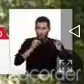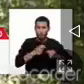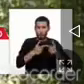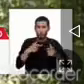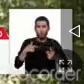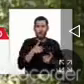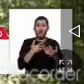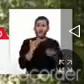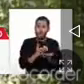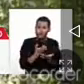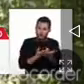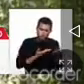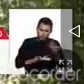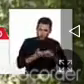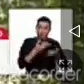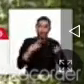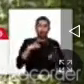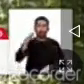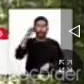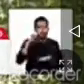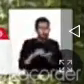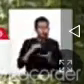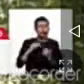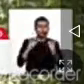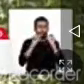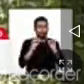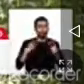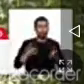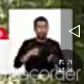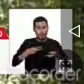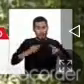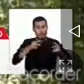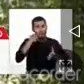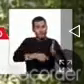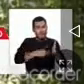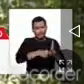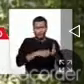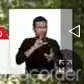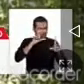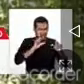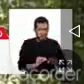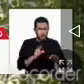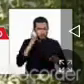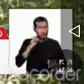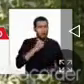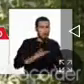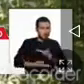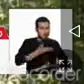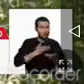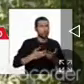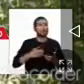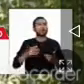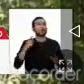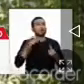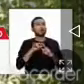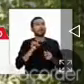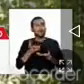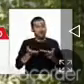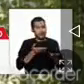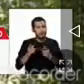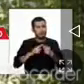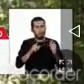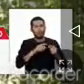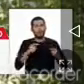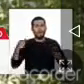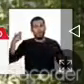nuestras economías y reducir, de ser posible, a cero nuestros aranceles, tanto para el comercio como para los servicios y la